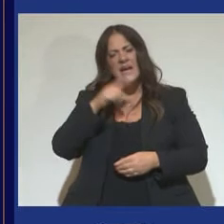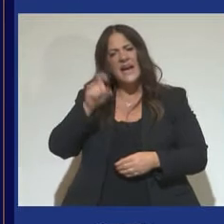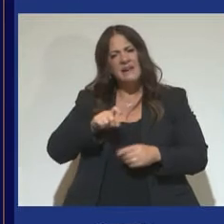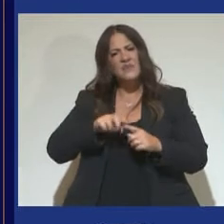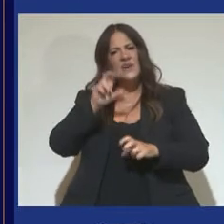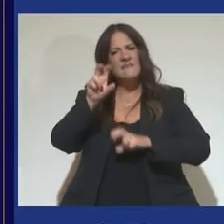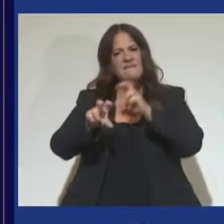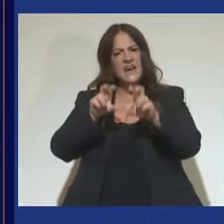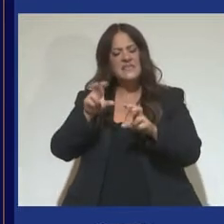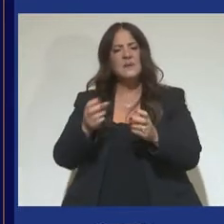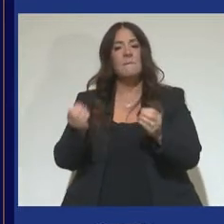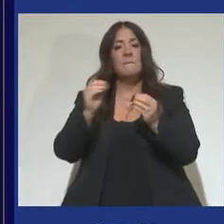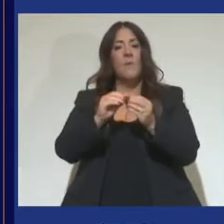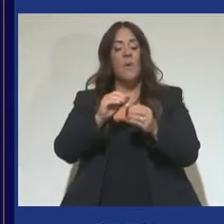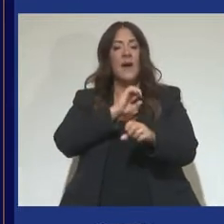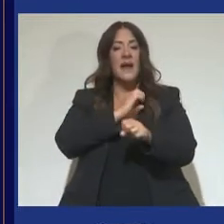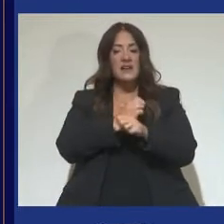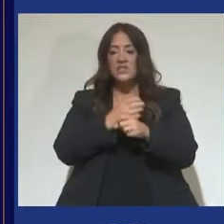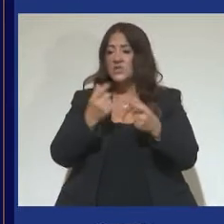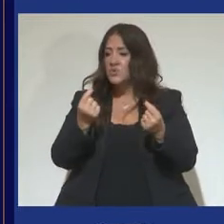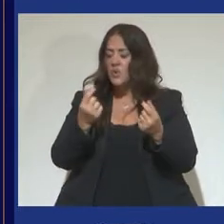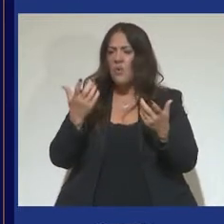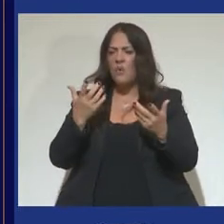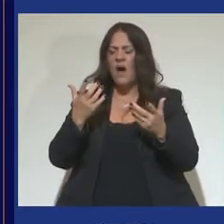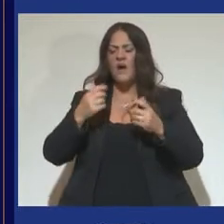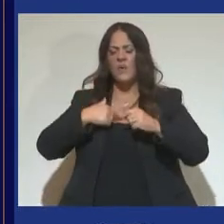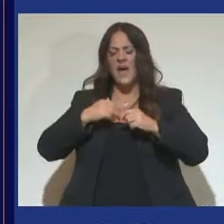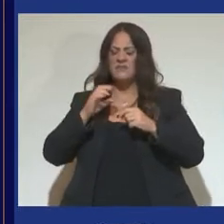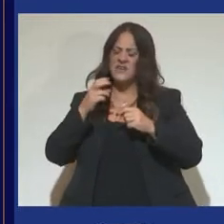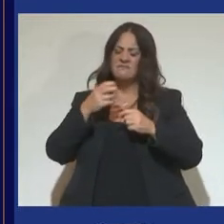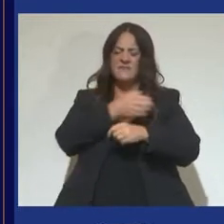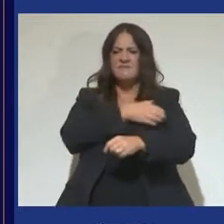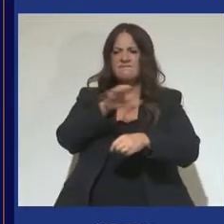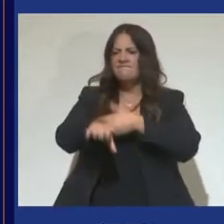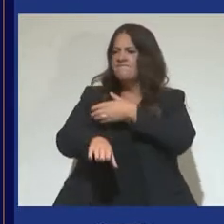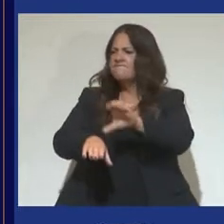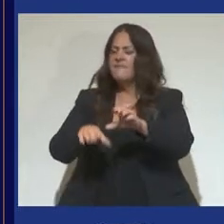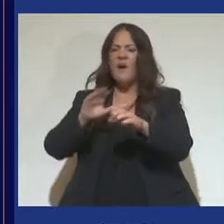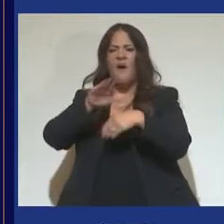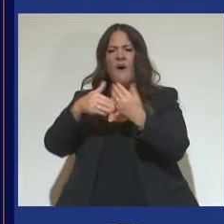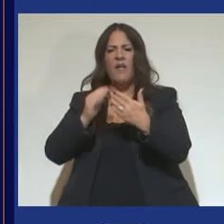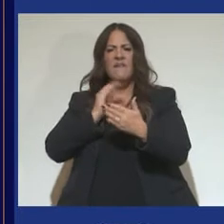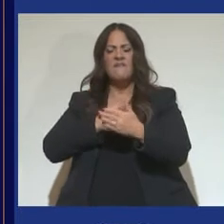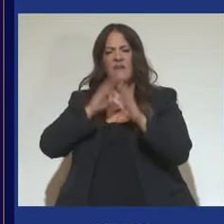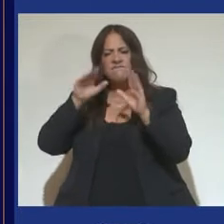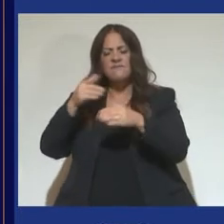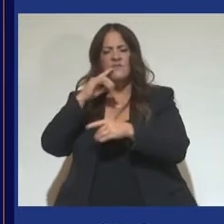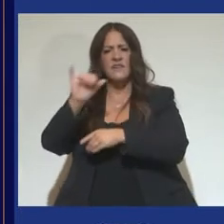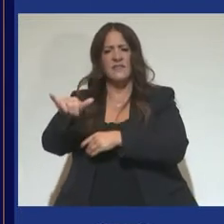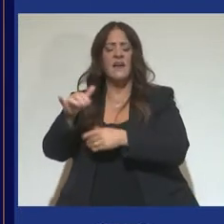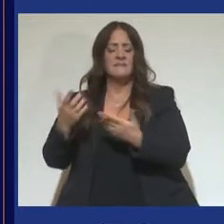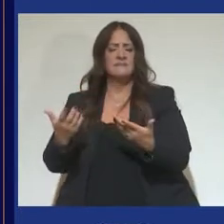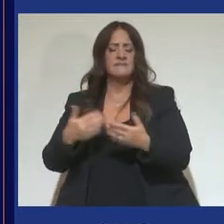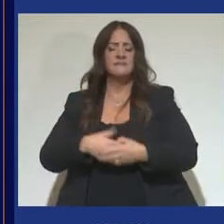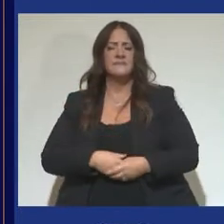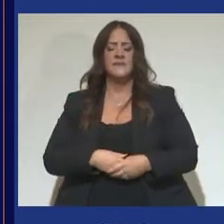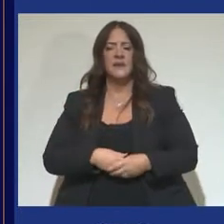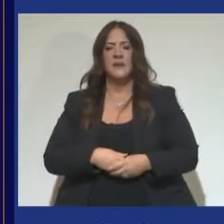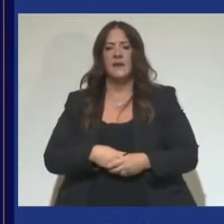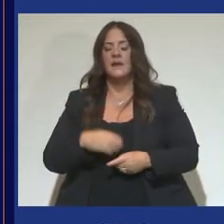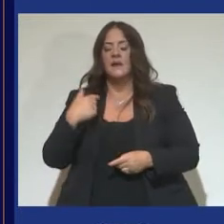invertir más en energía para resolver todos estos cuantos otros excite tenemos o tendremos